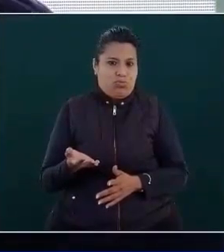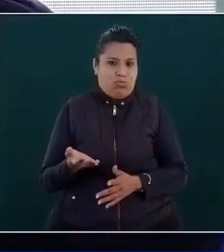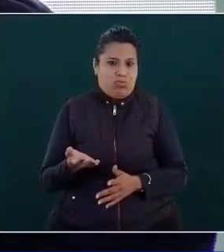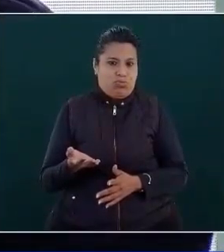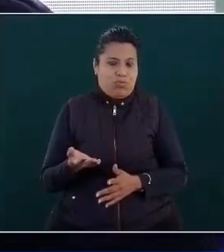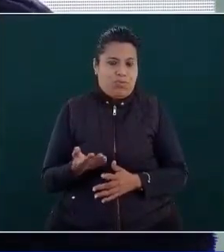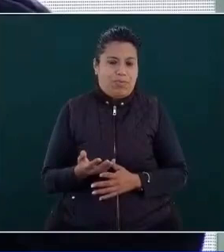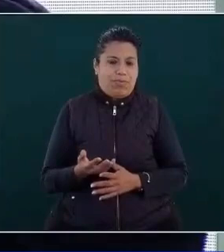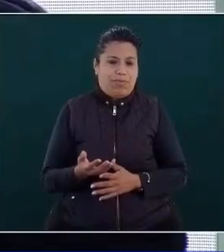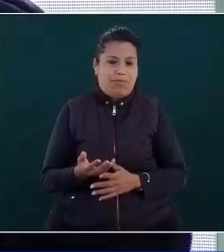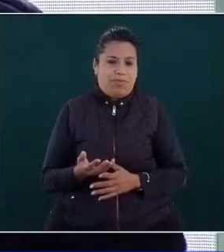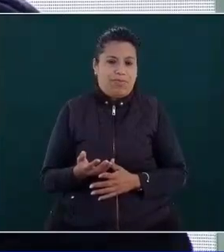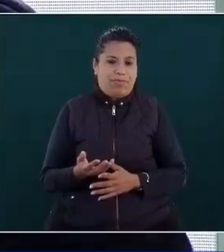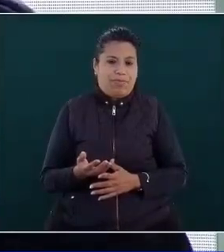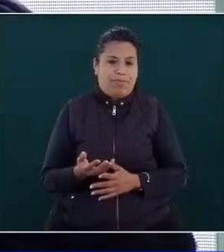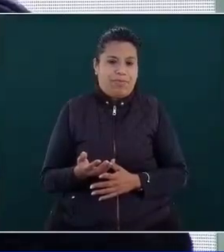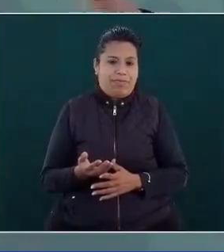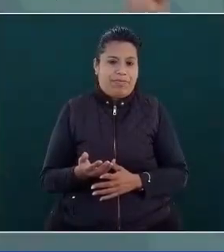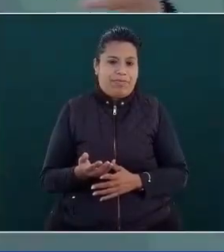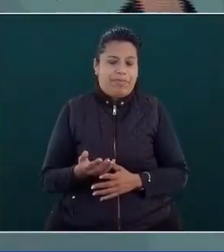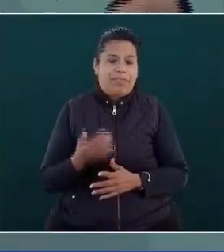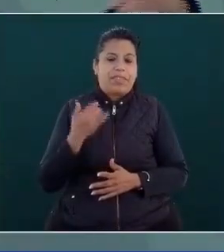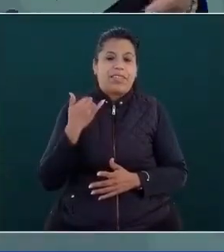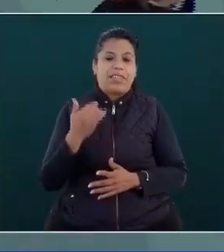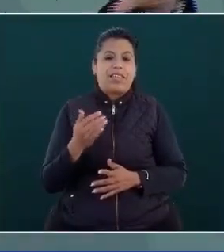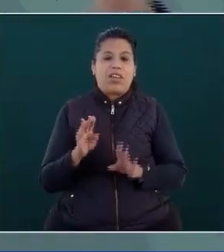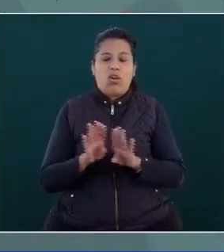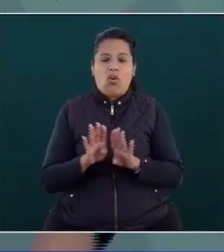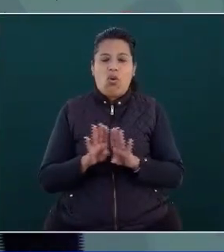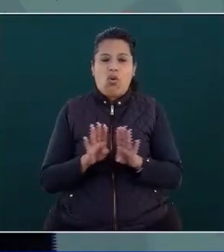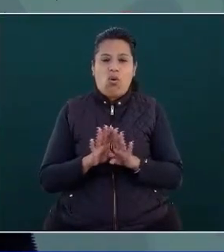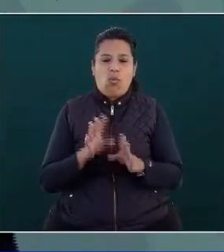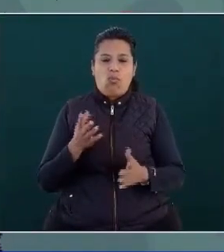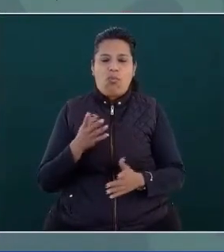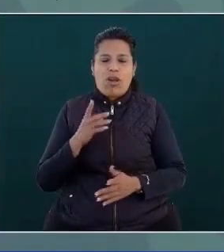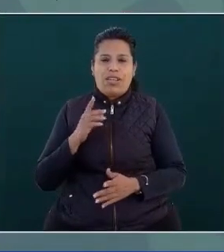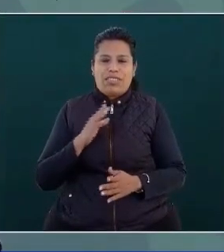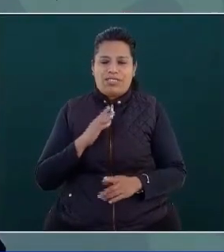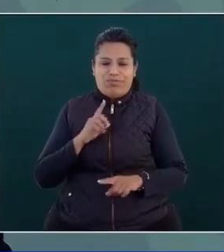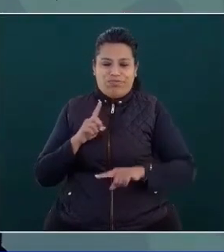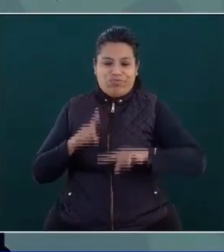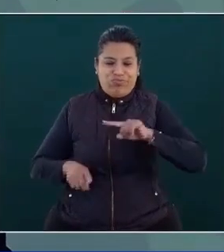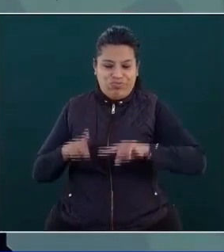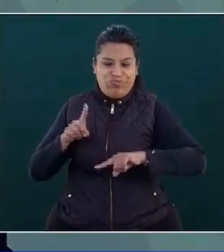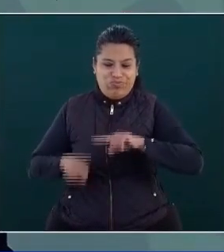la limitación a la libertad de expresión,